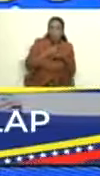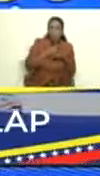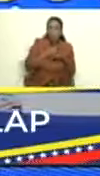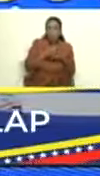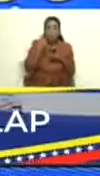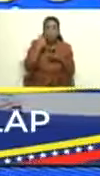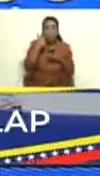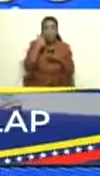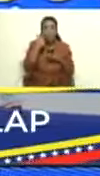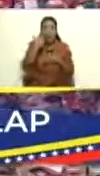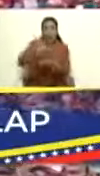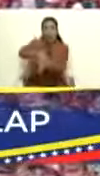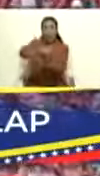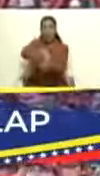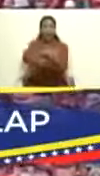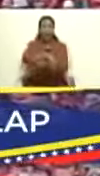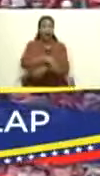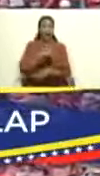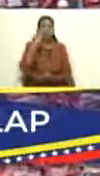Pero salían a la calle